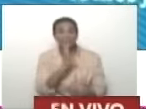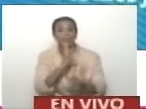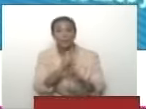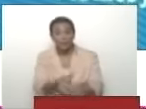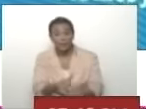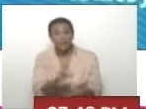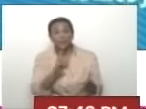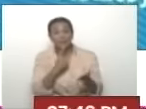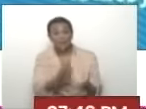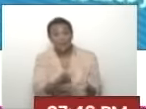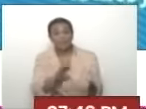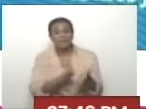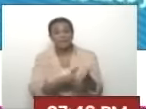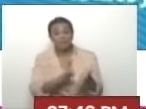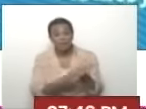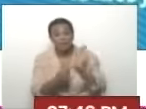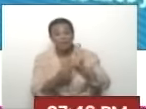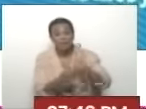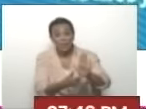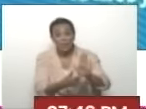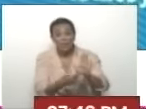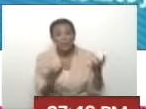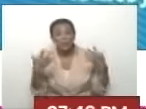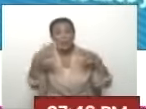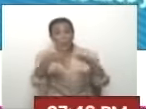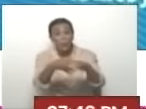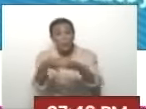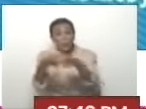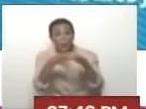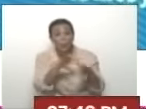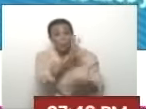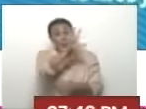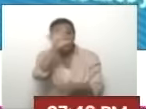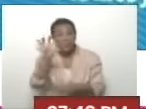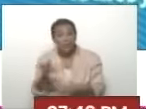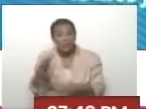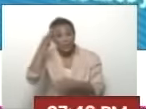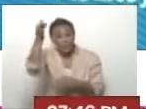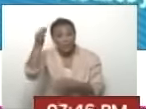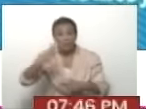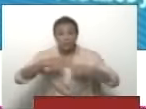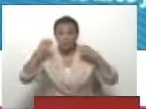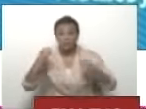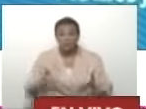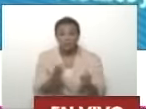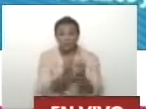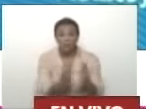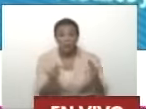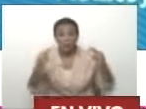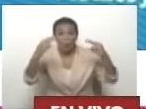Echen cuenta, para que ustedes vean, son miembros permanentes del Consejo de Seguridad de la ONU.